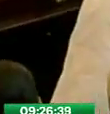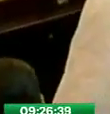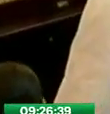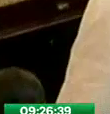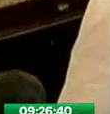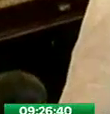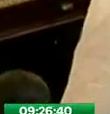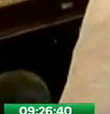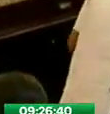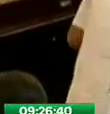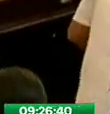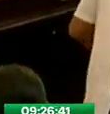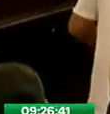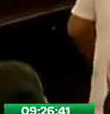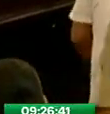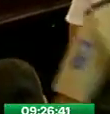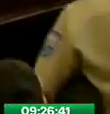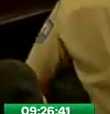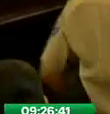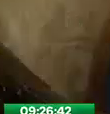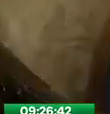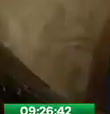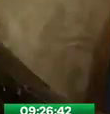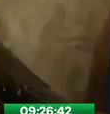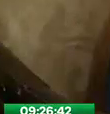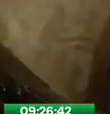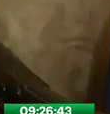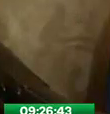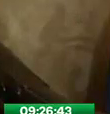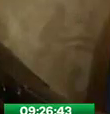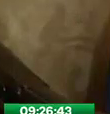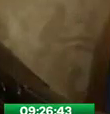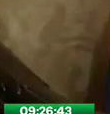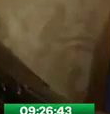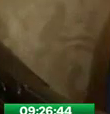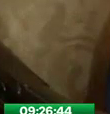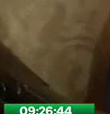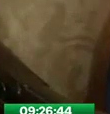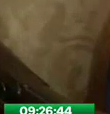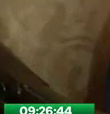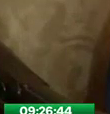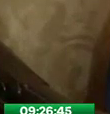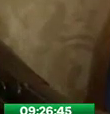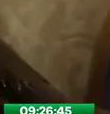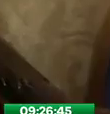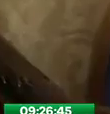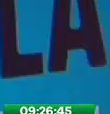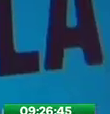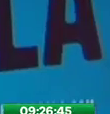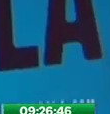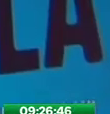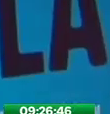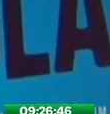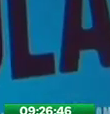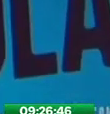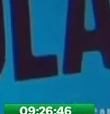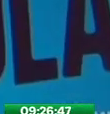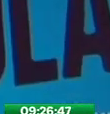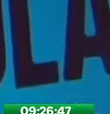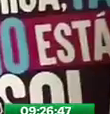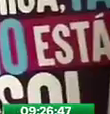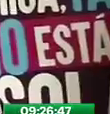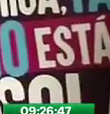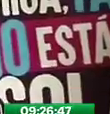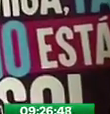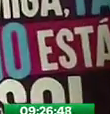cynthia viteri continúa poniendo en marcha proyectos que se enmarcan dentro de su política social el programa amiga ya no estás